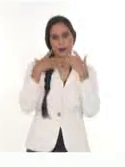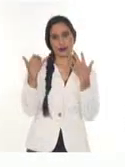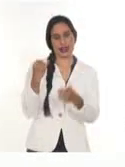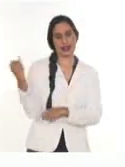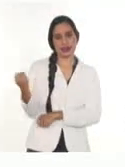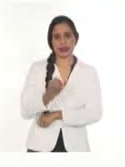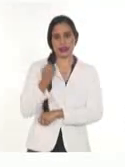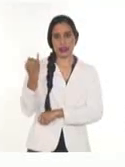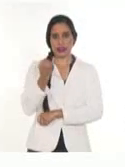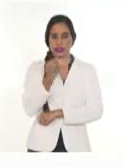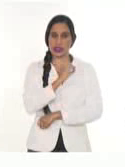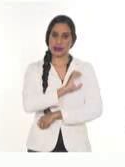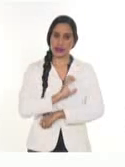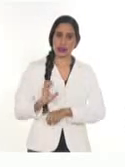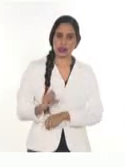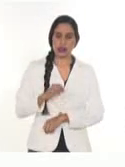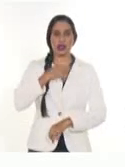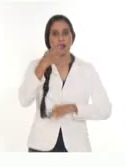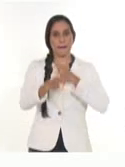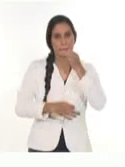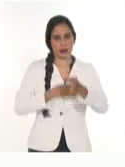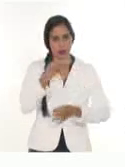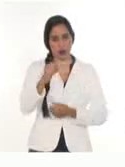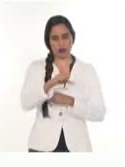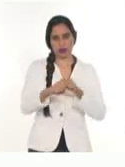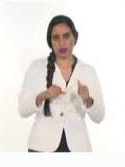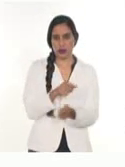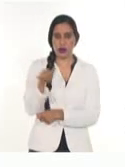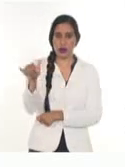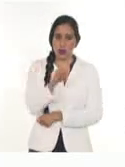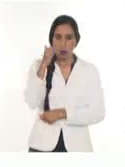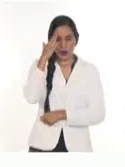Nación Caribeña, quien agradeció además las acciones de solidaridad